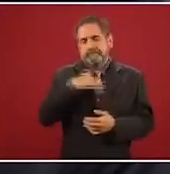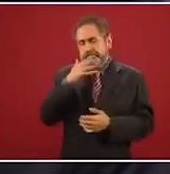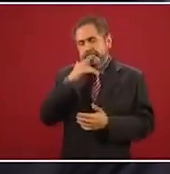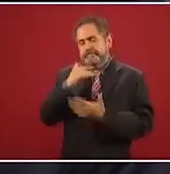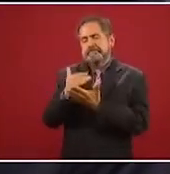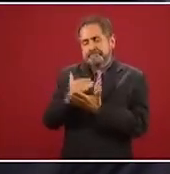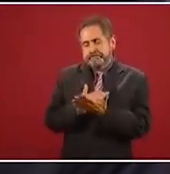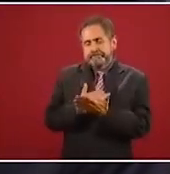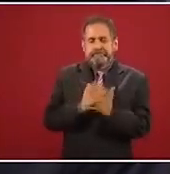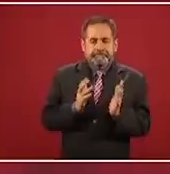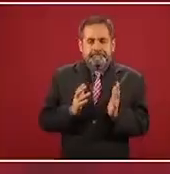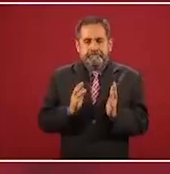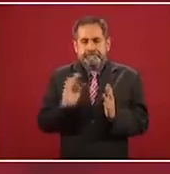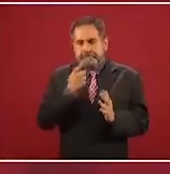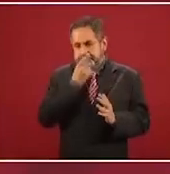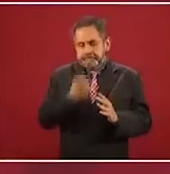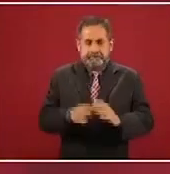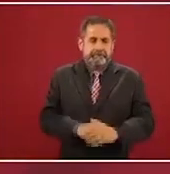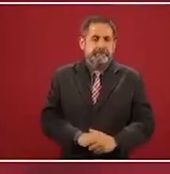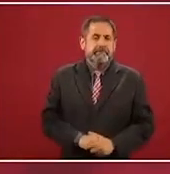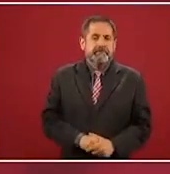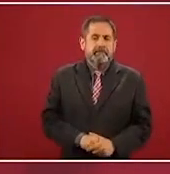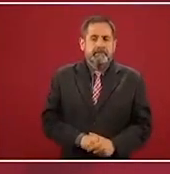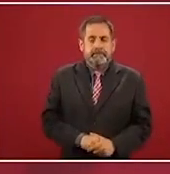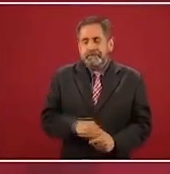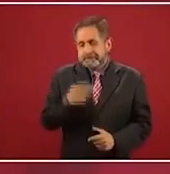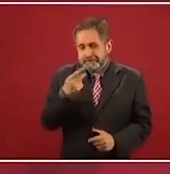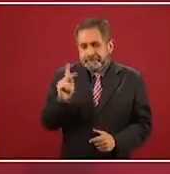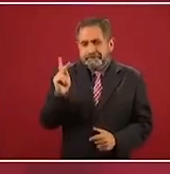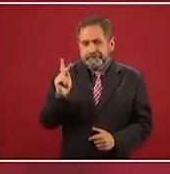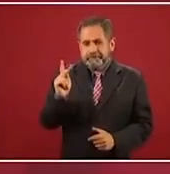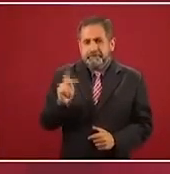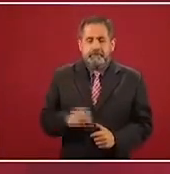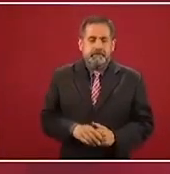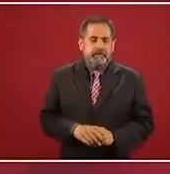Se expresan estas cosas. Sin embargo,